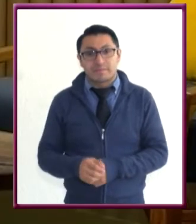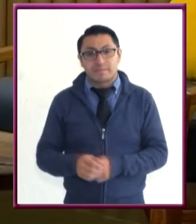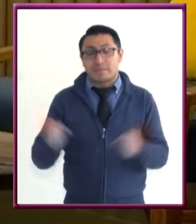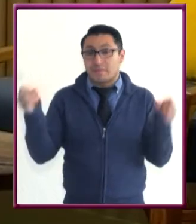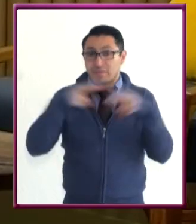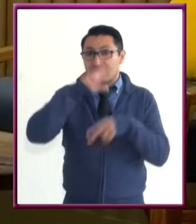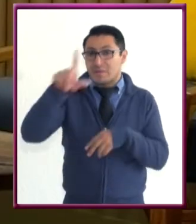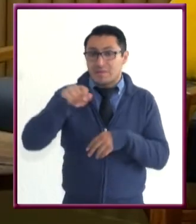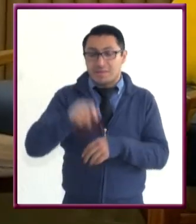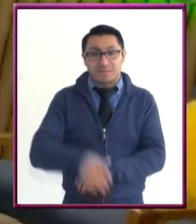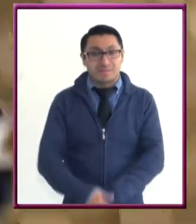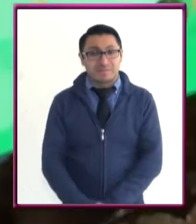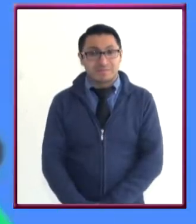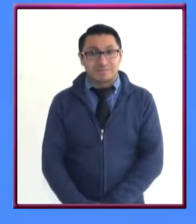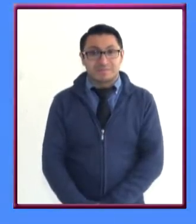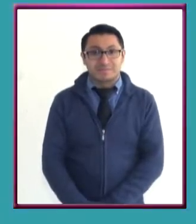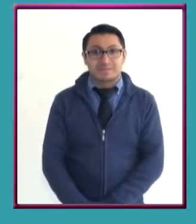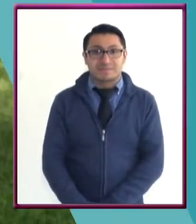Agenda Verde. Hasta la próxima.